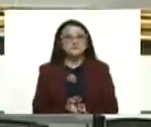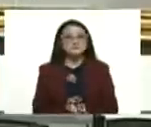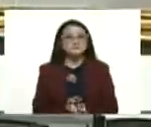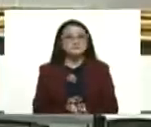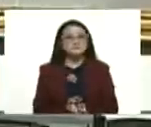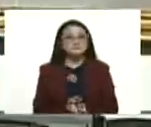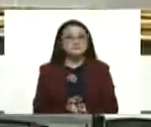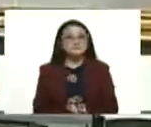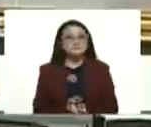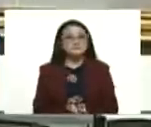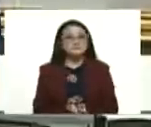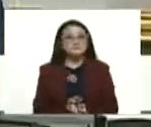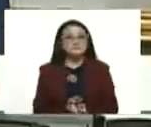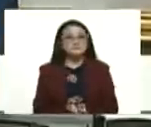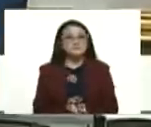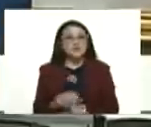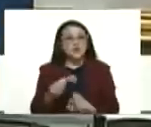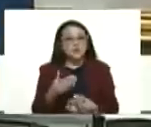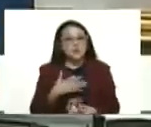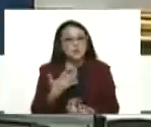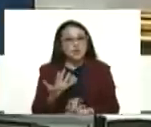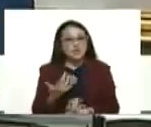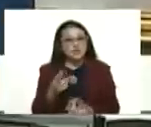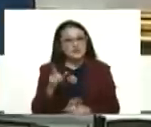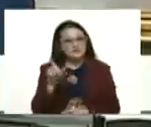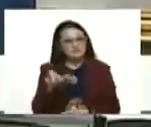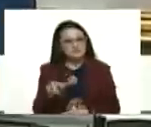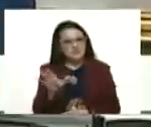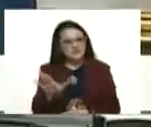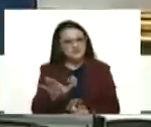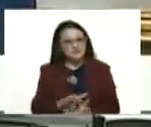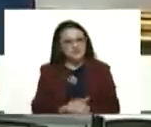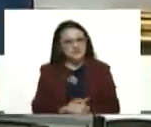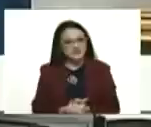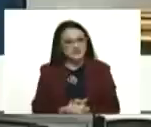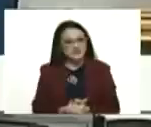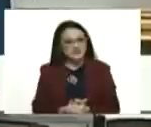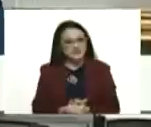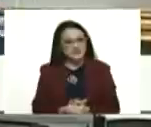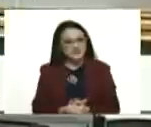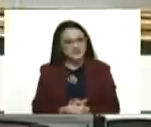¿Cómo puede volverse esclavo de un inmoral?